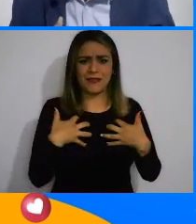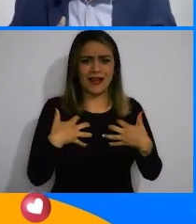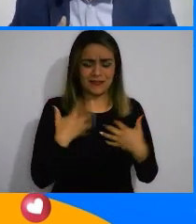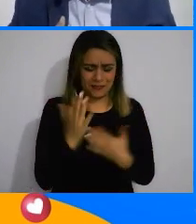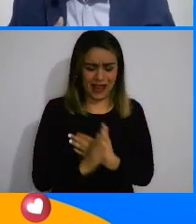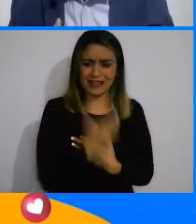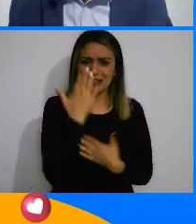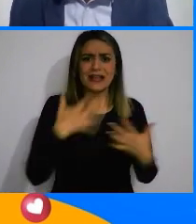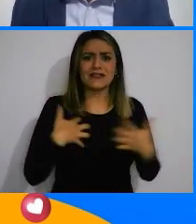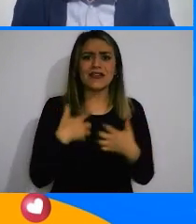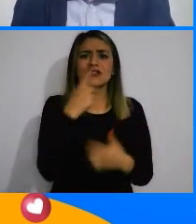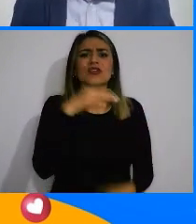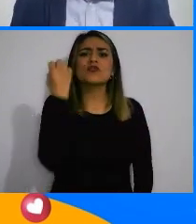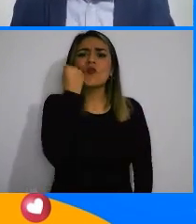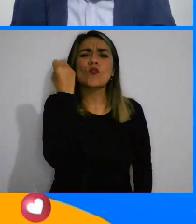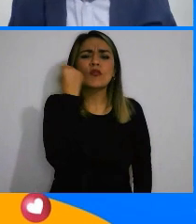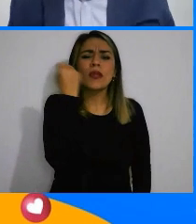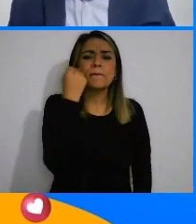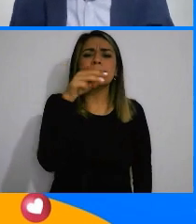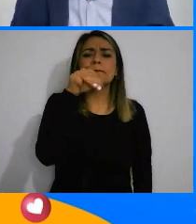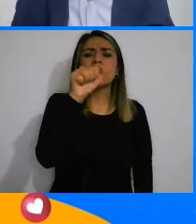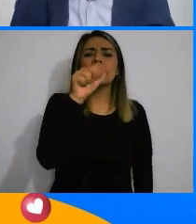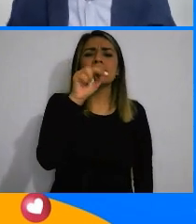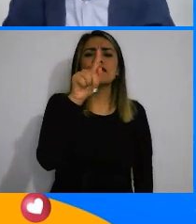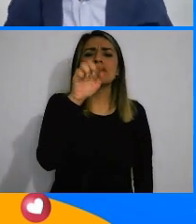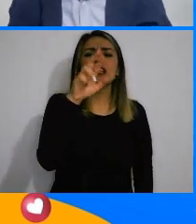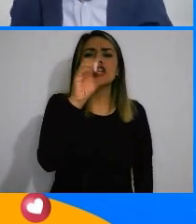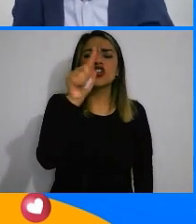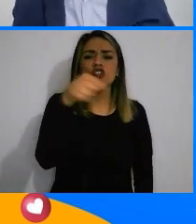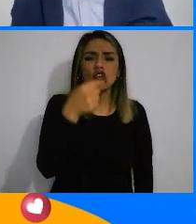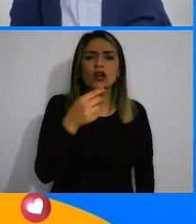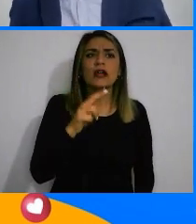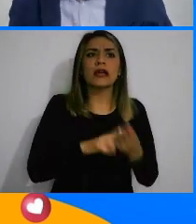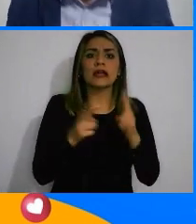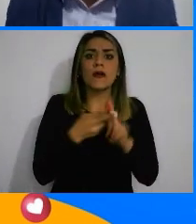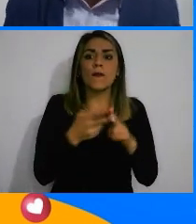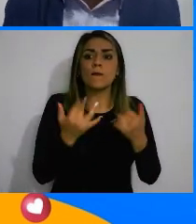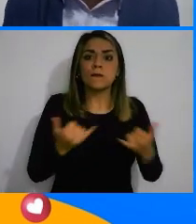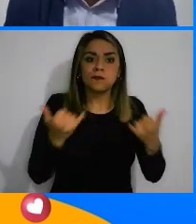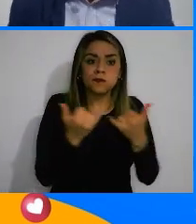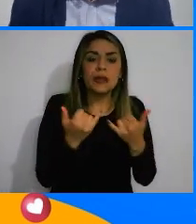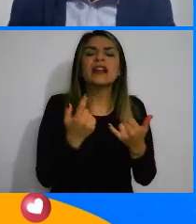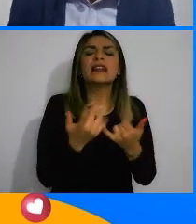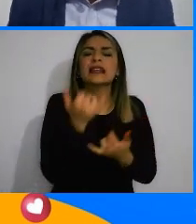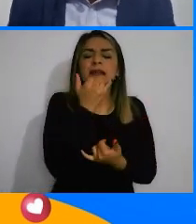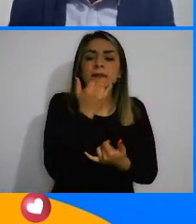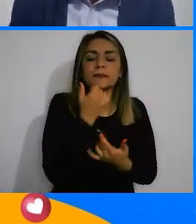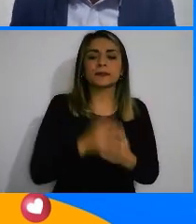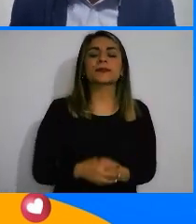animales, mamíferos, ¿sí? Pero entonces uno tiene por qué enojarse cuando uno dice animal, porque es la verdad. Entonces,